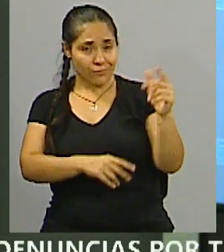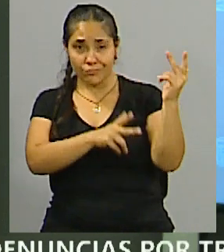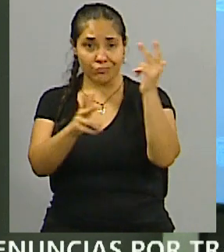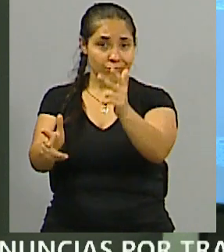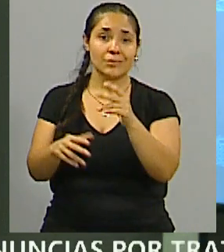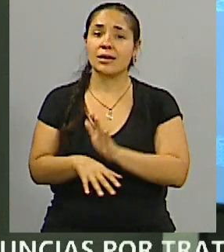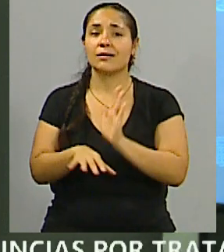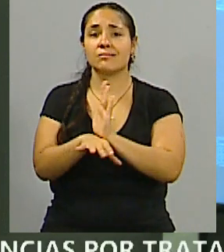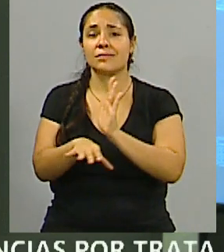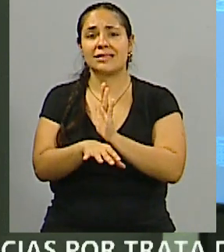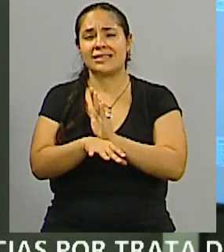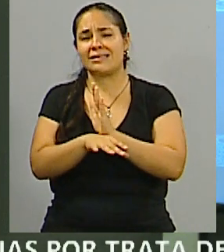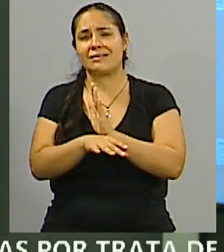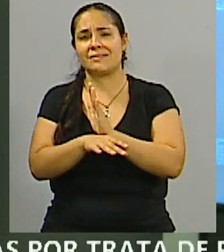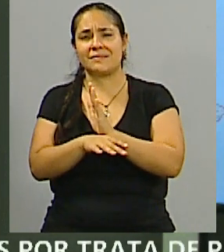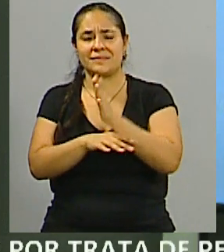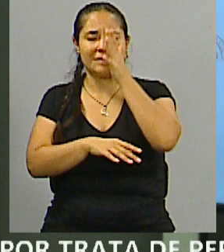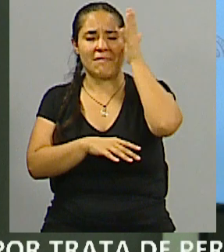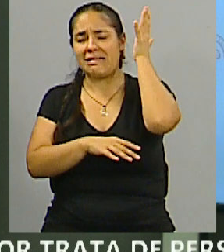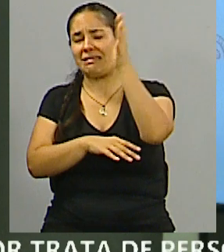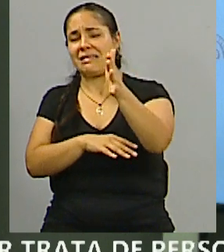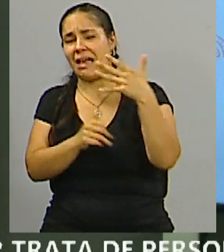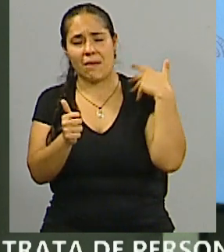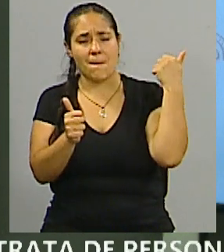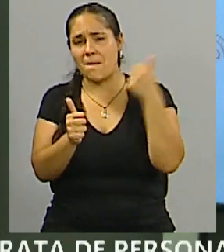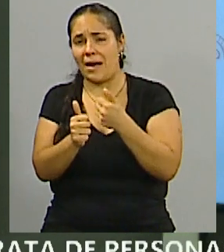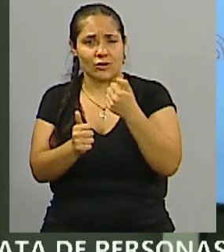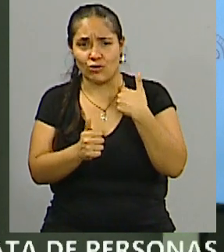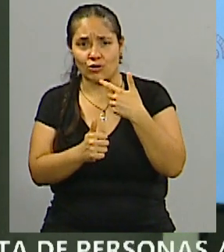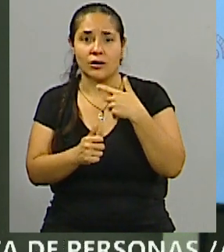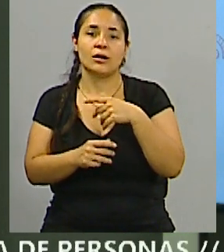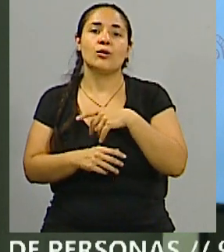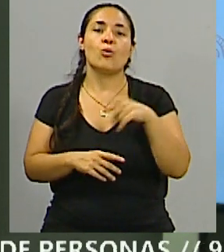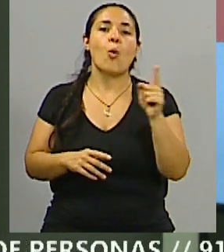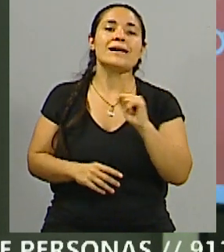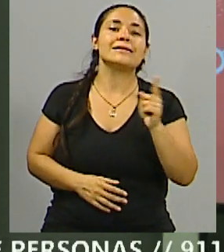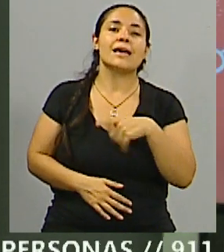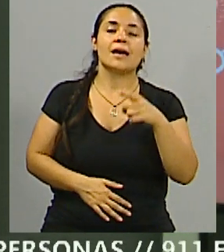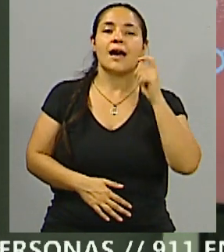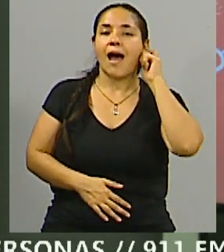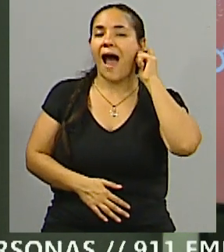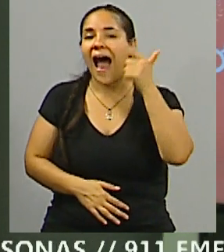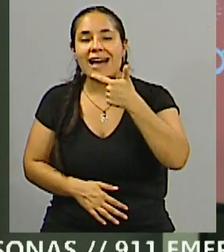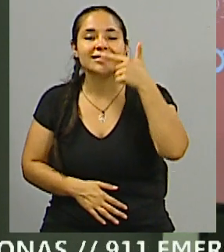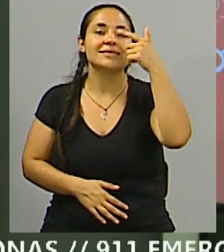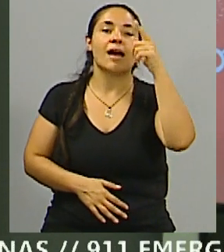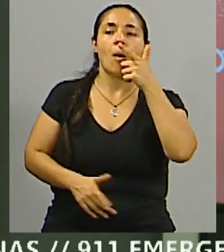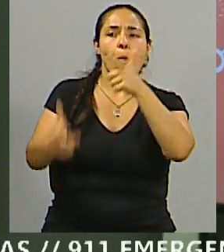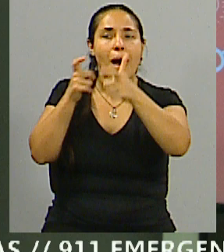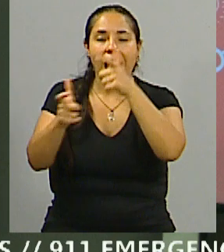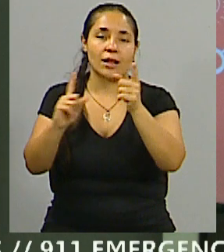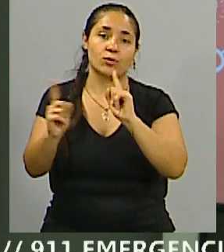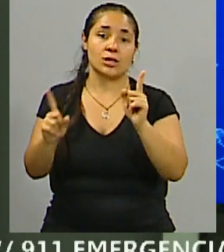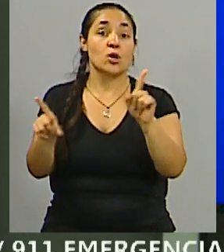de muchísimo voltaje, de mucho impacto, aunque no sean balas ni gases, a ver, que vos estés circulando por el hall de